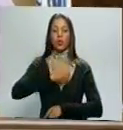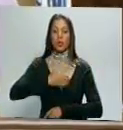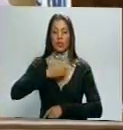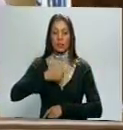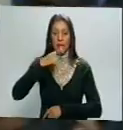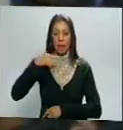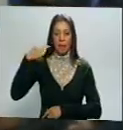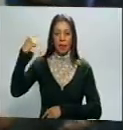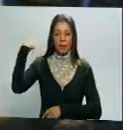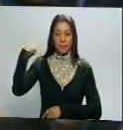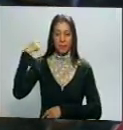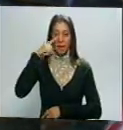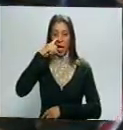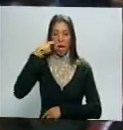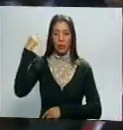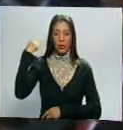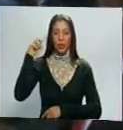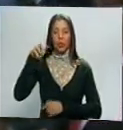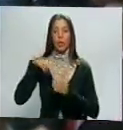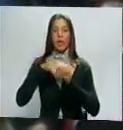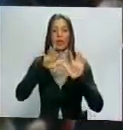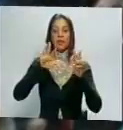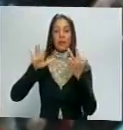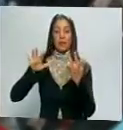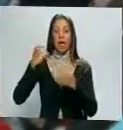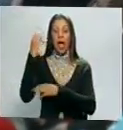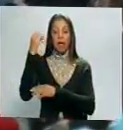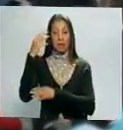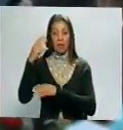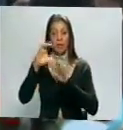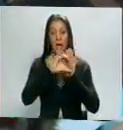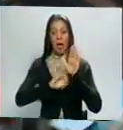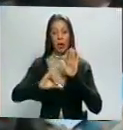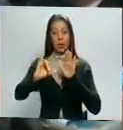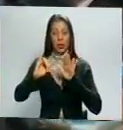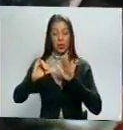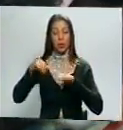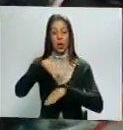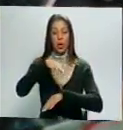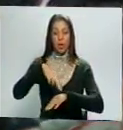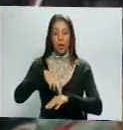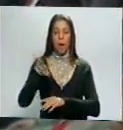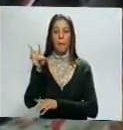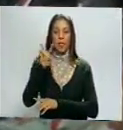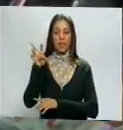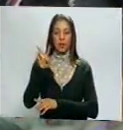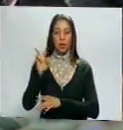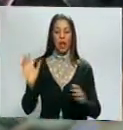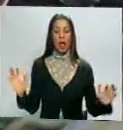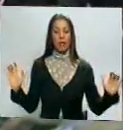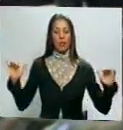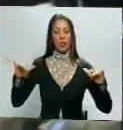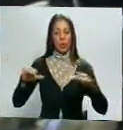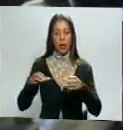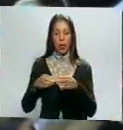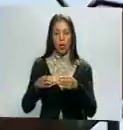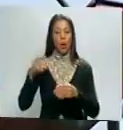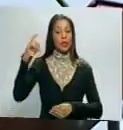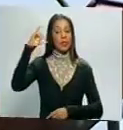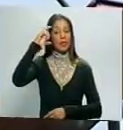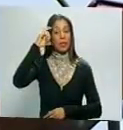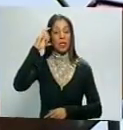2017. Asamblea Nacional Constituyente de la República Bolivariana de Venezuela, sesión ordinaria del día